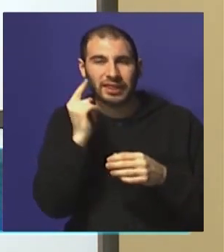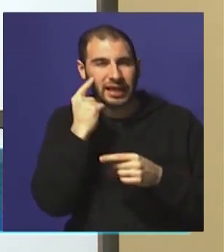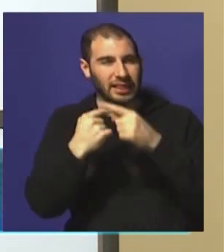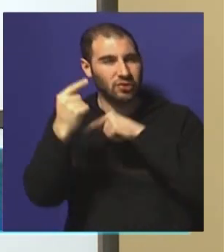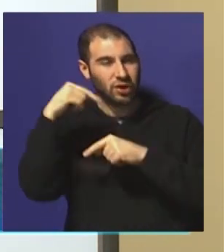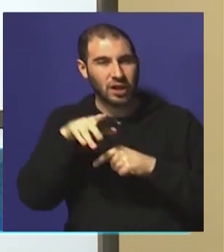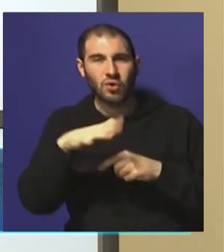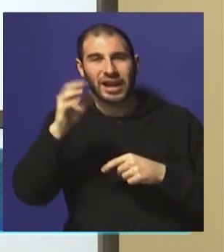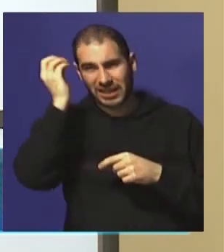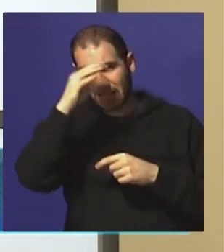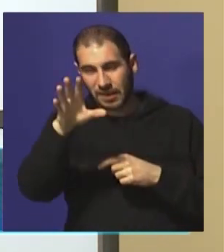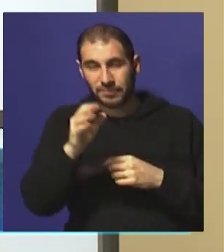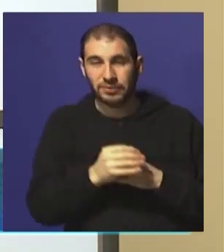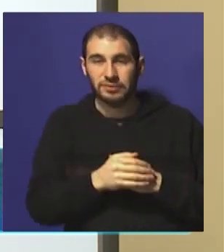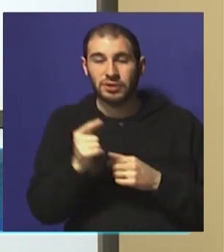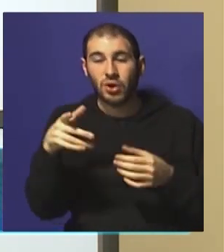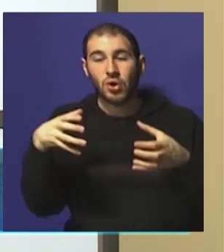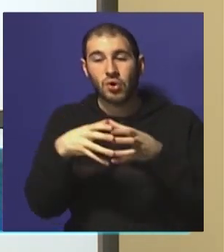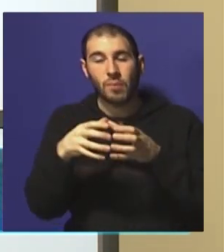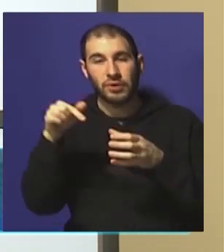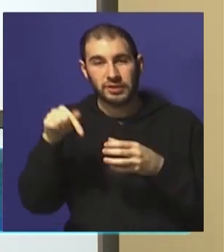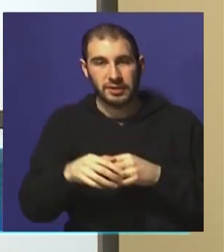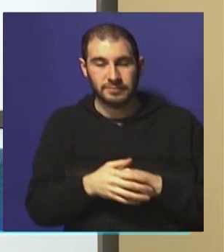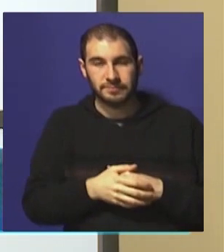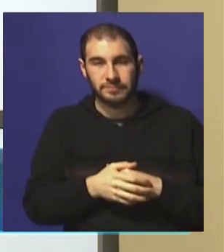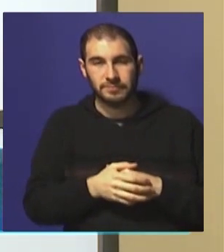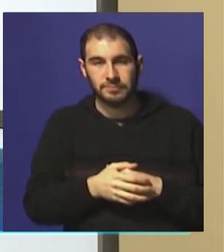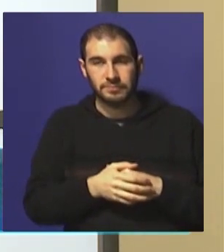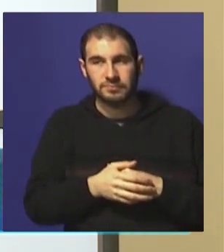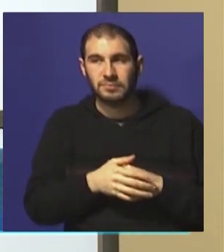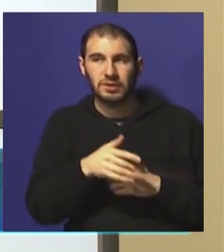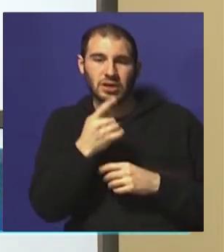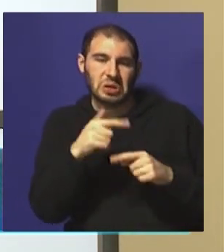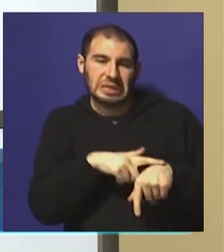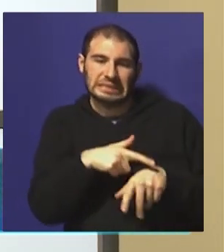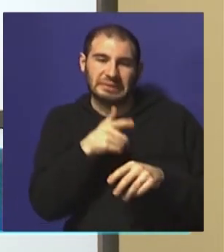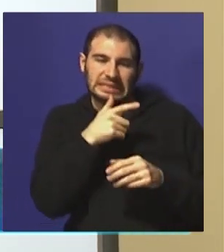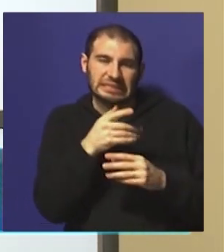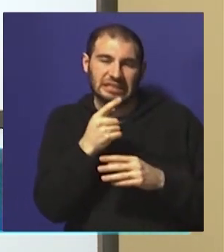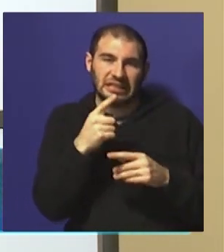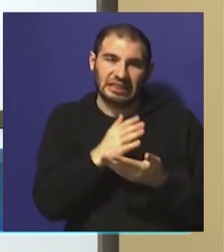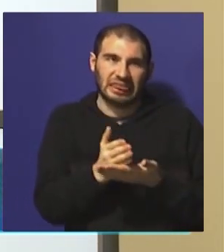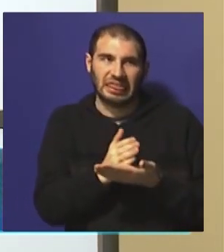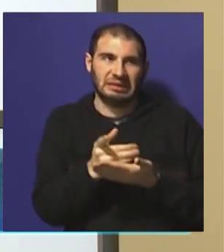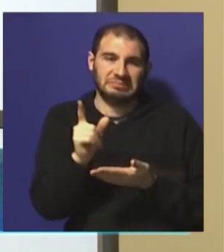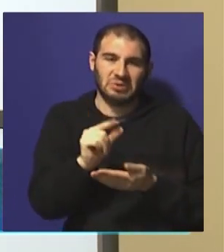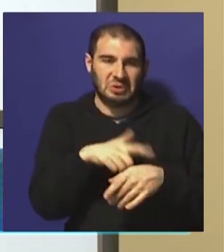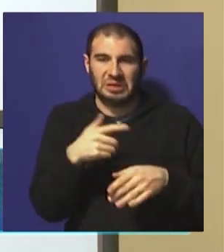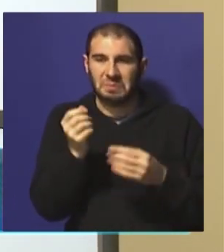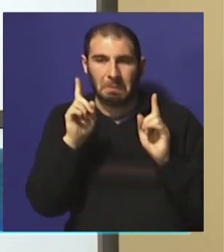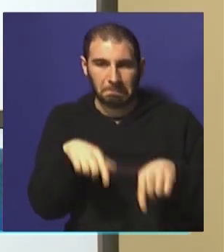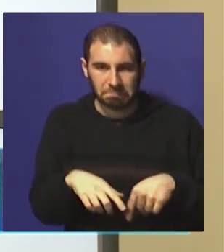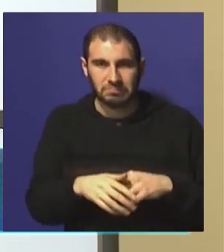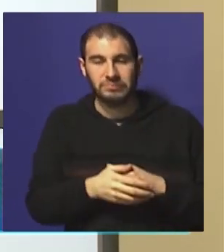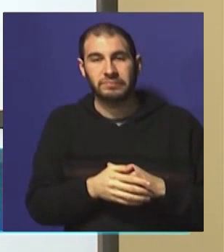contexto rural. Estamos hablando de una comunidad en un tiempo sin tiempo, digamos que no hay muchas definiciones tampoco temporales,